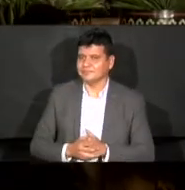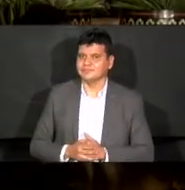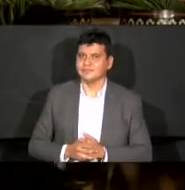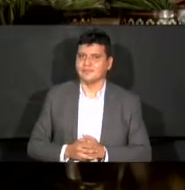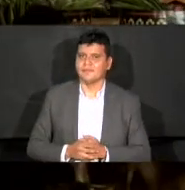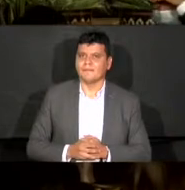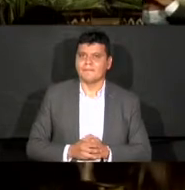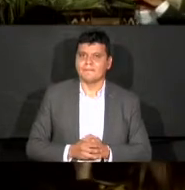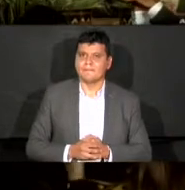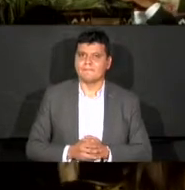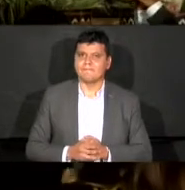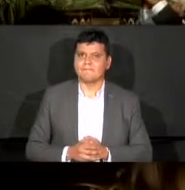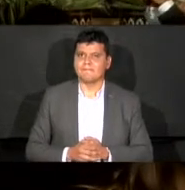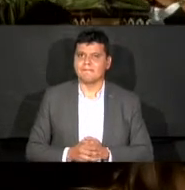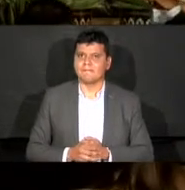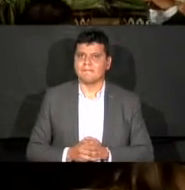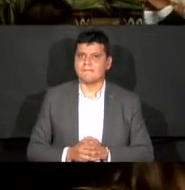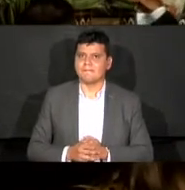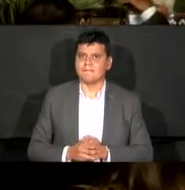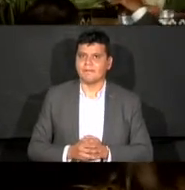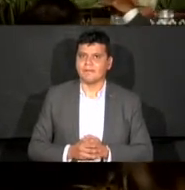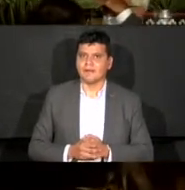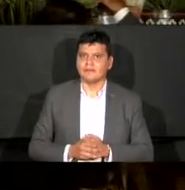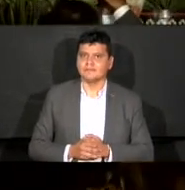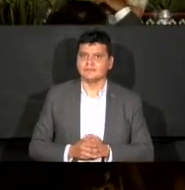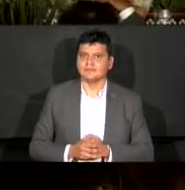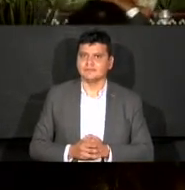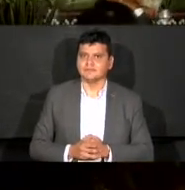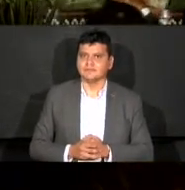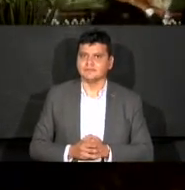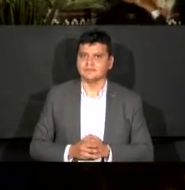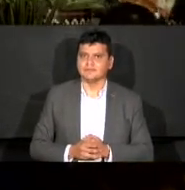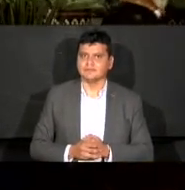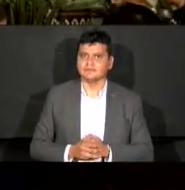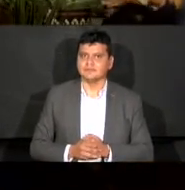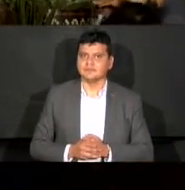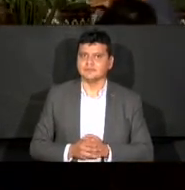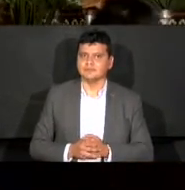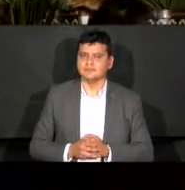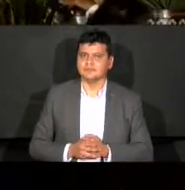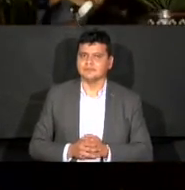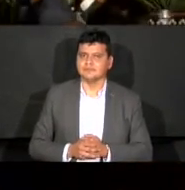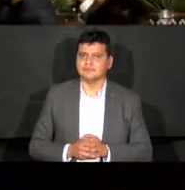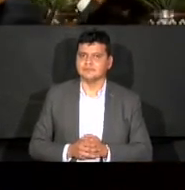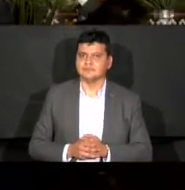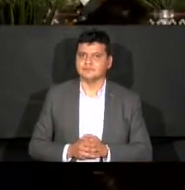ya. Muy bien. Excelente. ¿Cuánto nos tardamos?